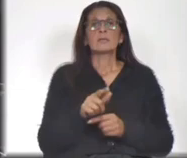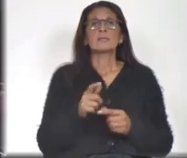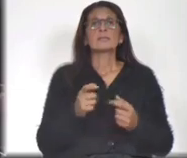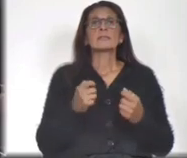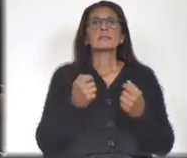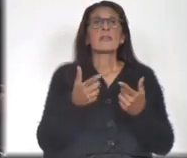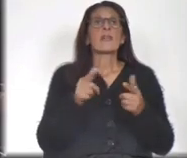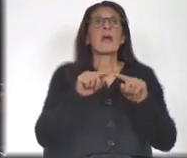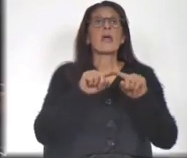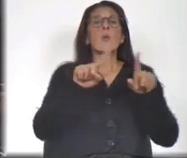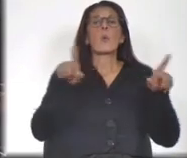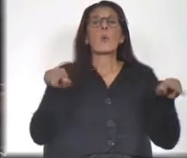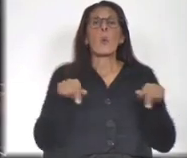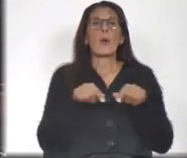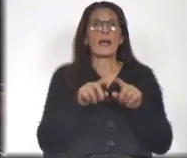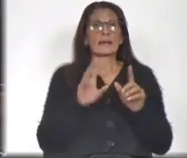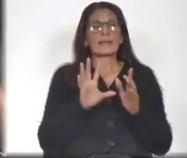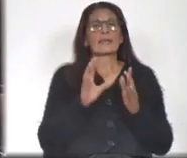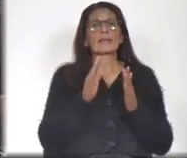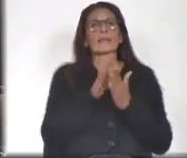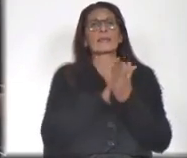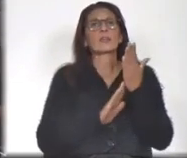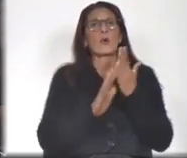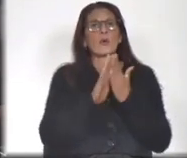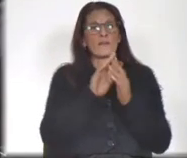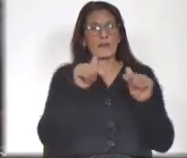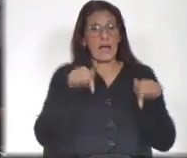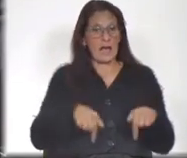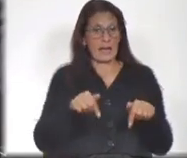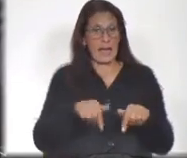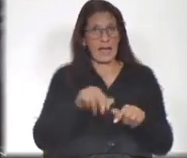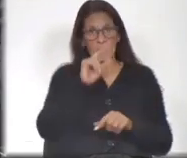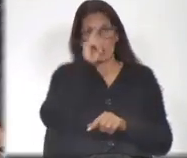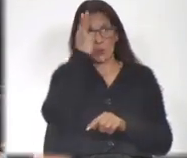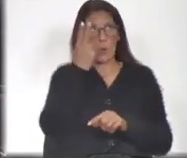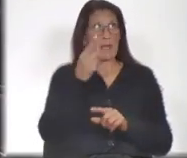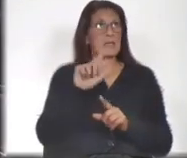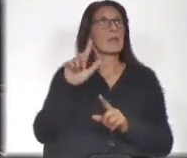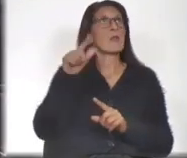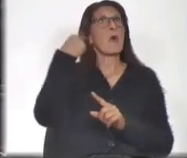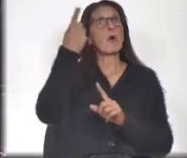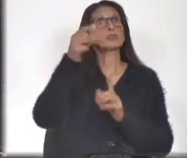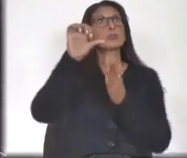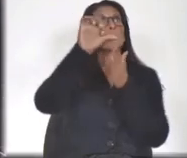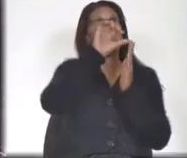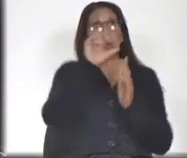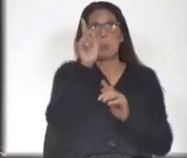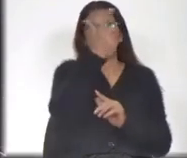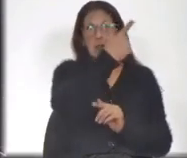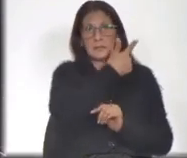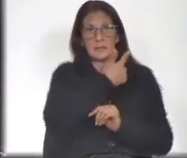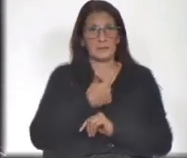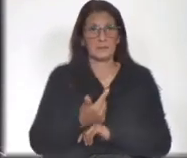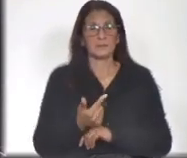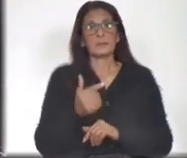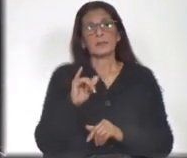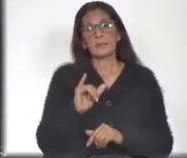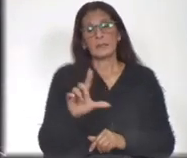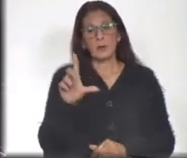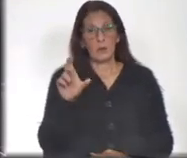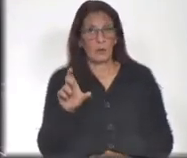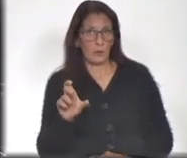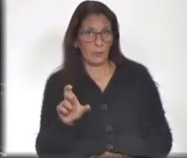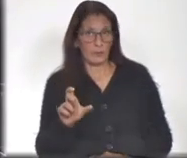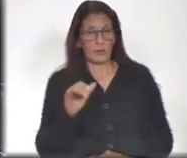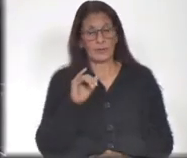en un lugar geográfico, se da aquí en nuestro país, no en otro lado, y obviamente,